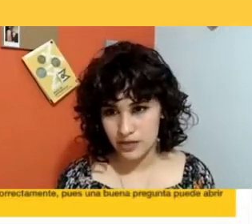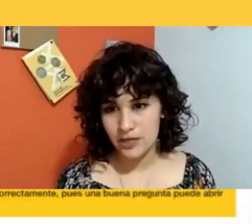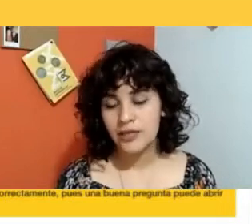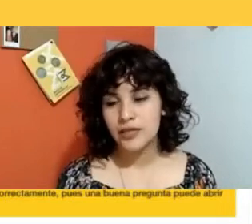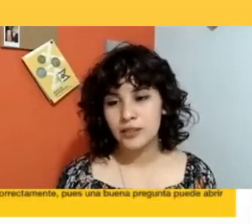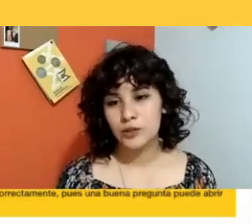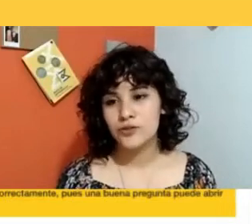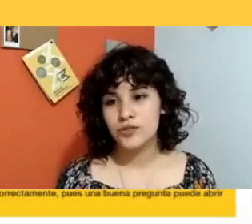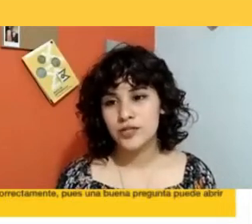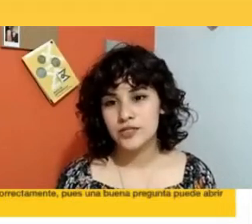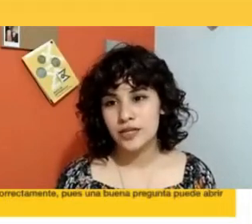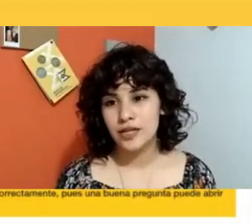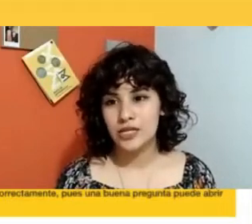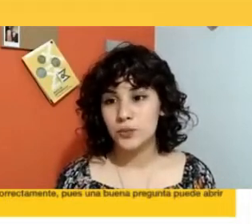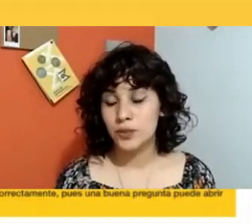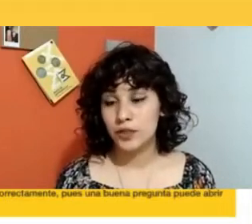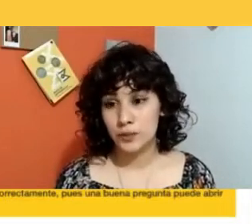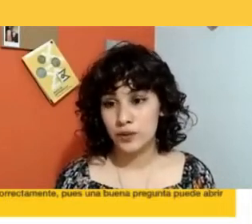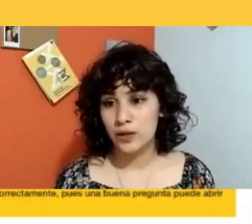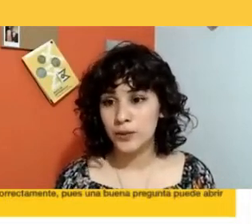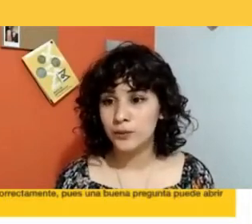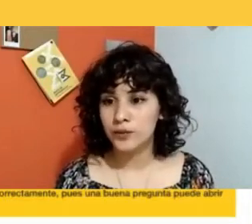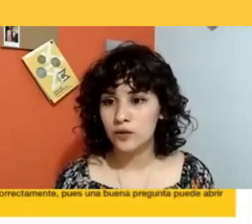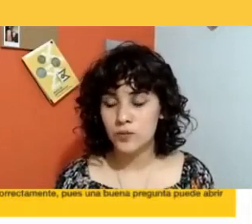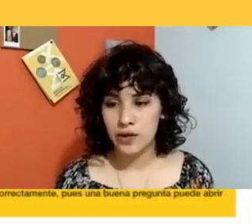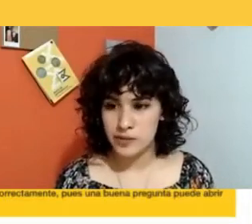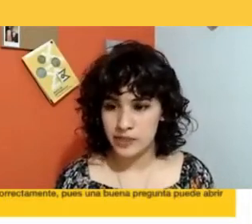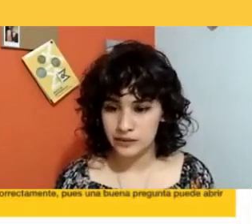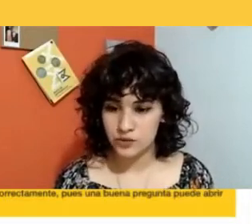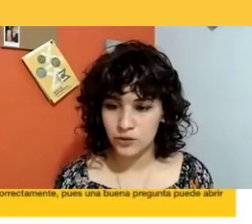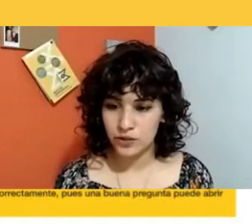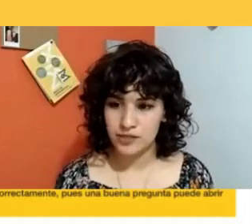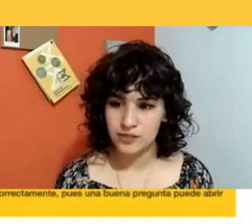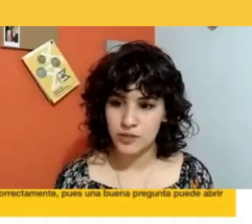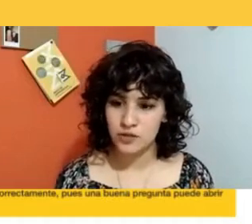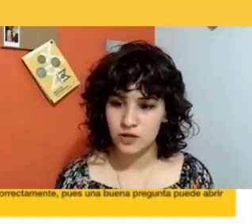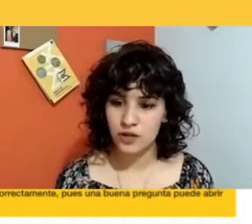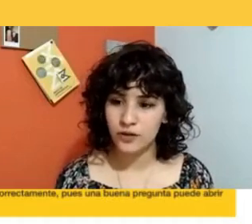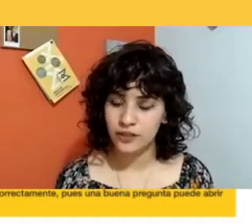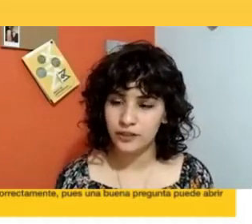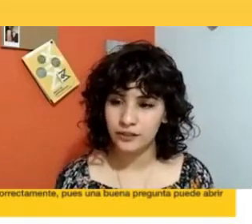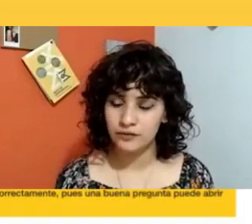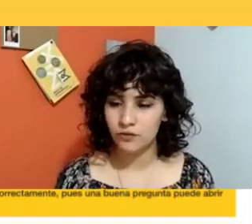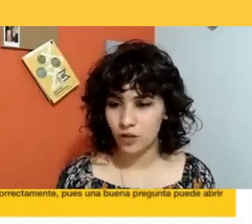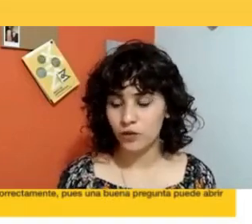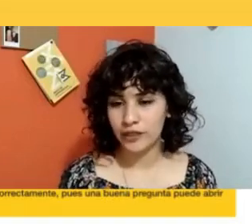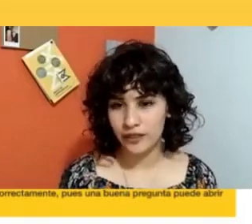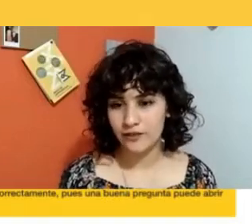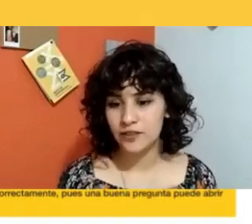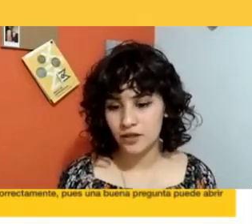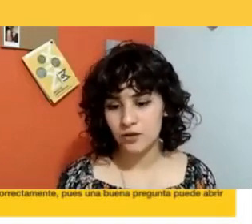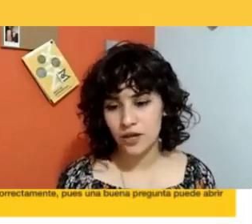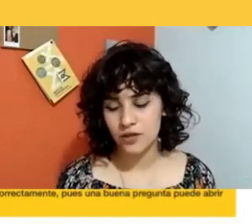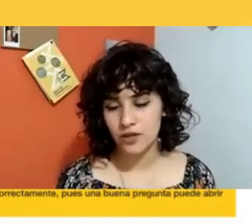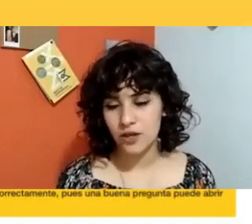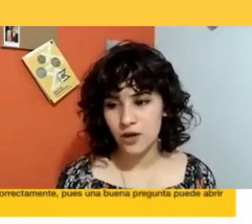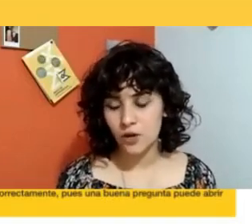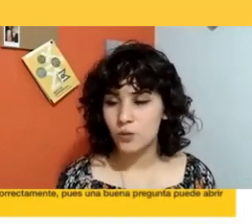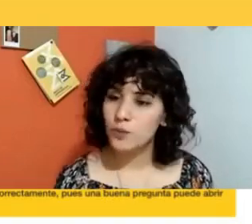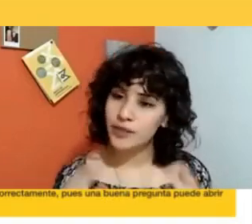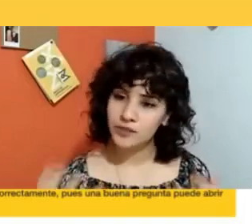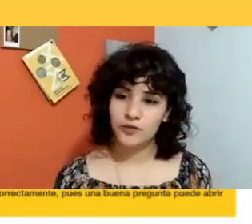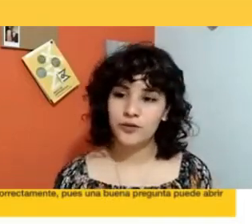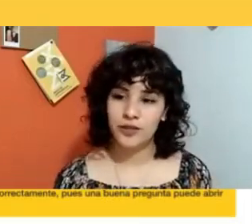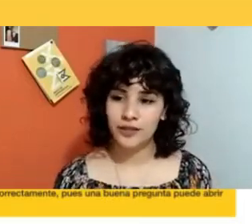herramientas. Entonces, en el caso, por ejemplo, de las preguntas como herramientas, Jorge les ha mencionado que luego de cada video hay